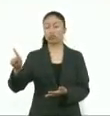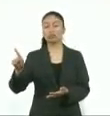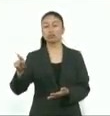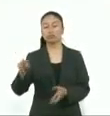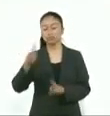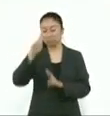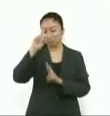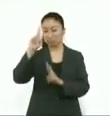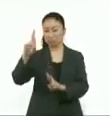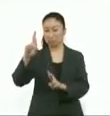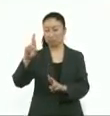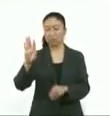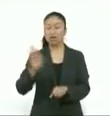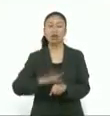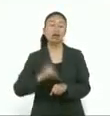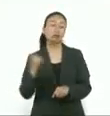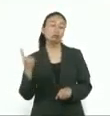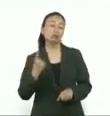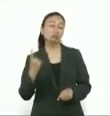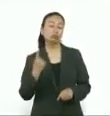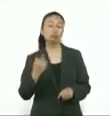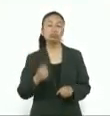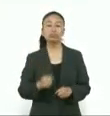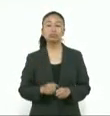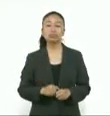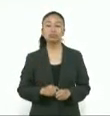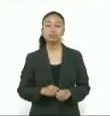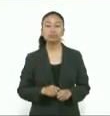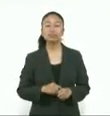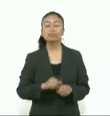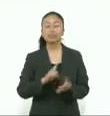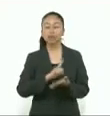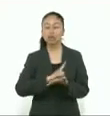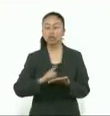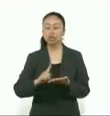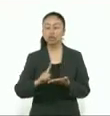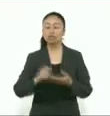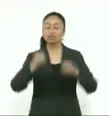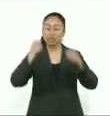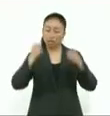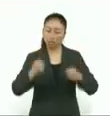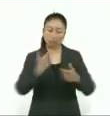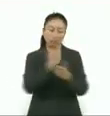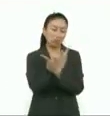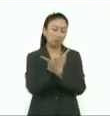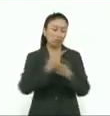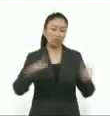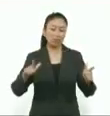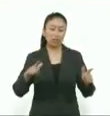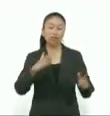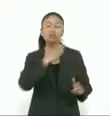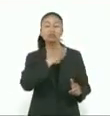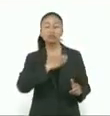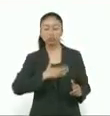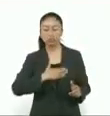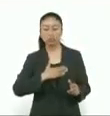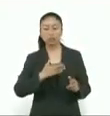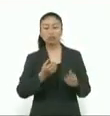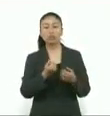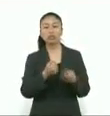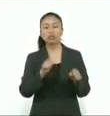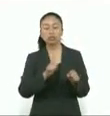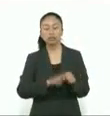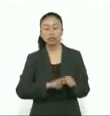porque estamos convencidos que los derechos crean libertades, justicia social